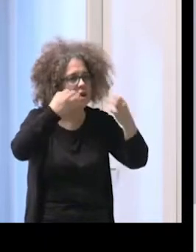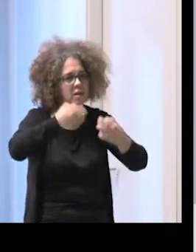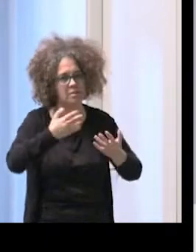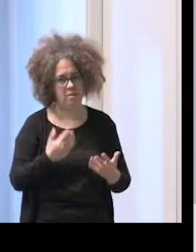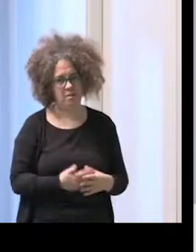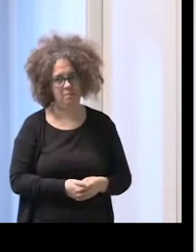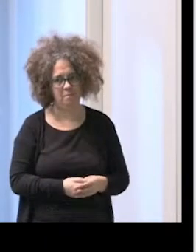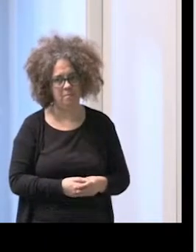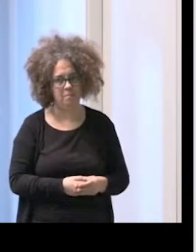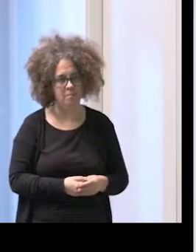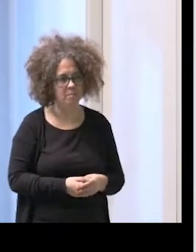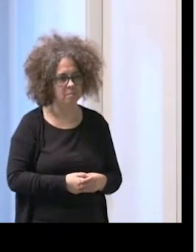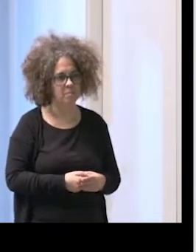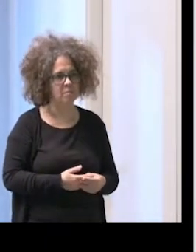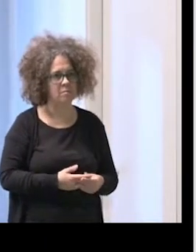optimista también.